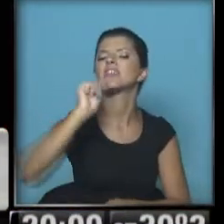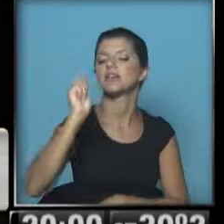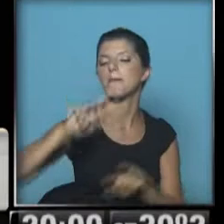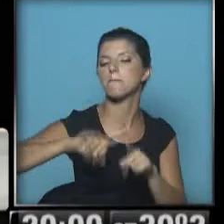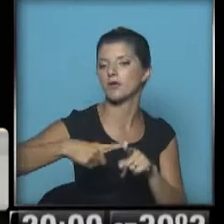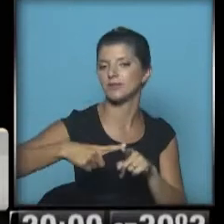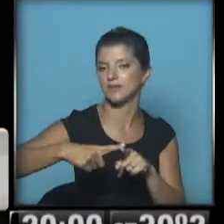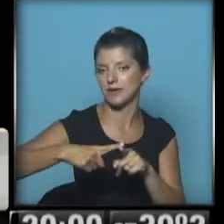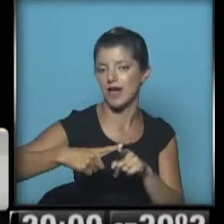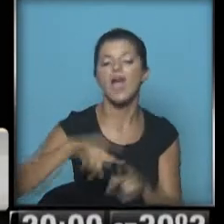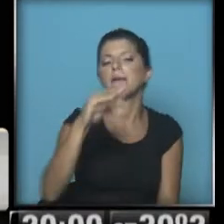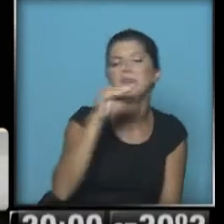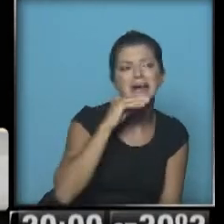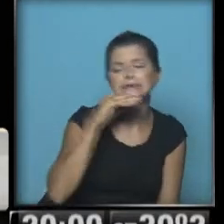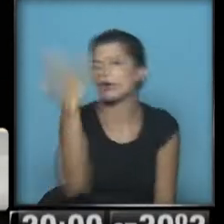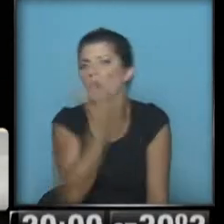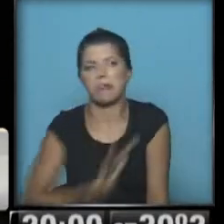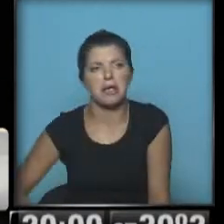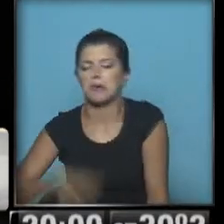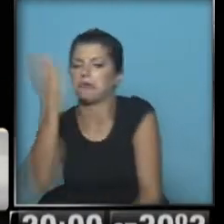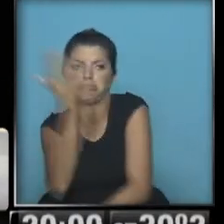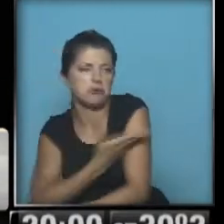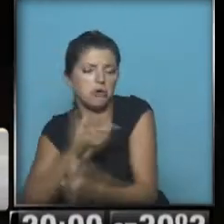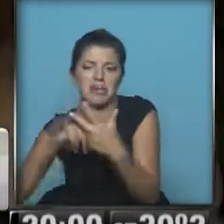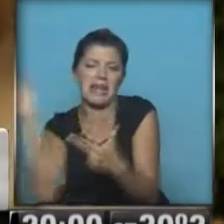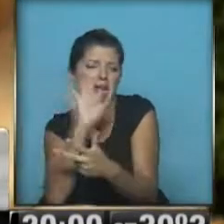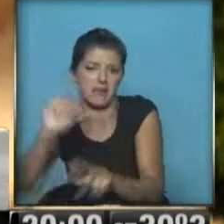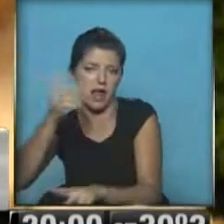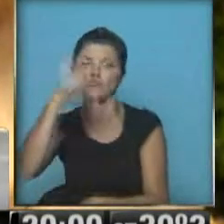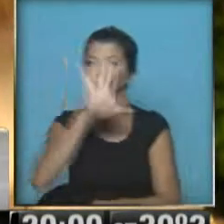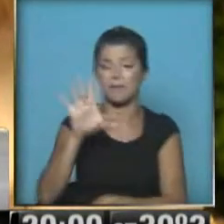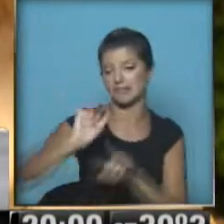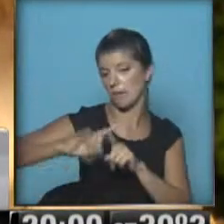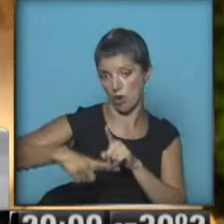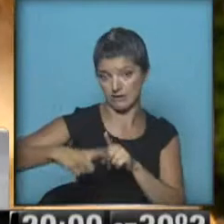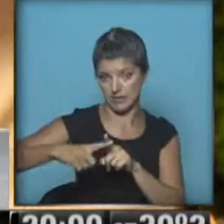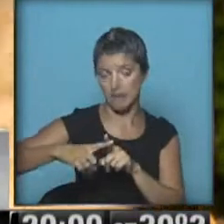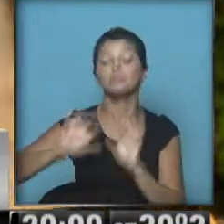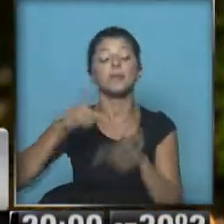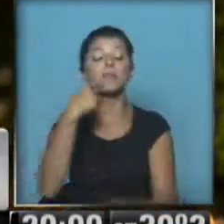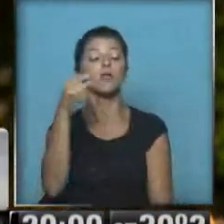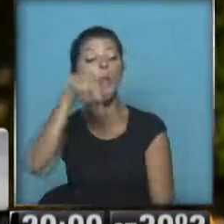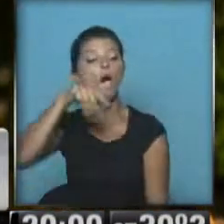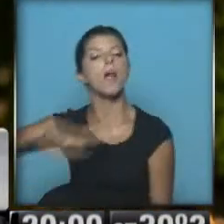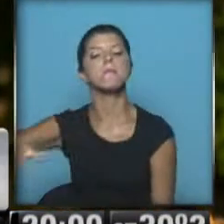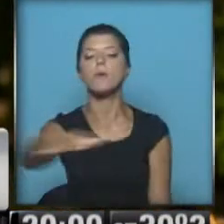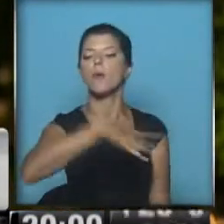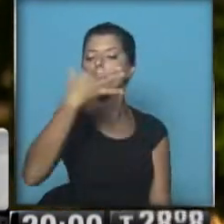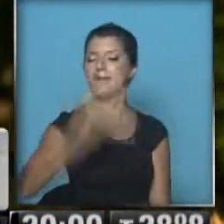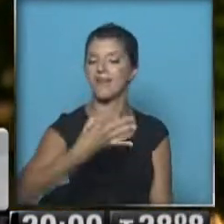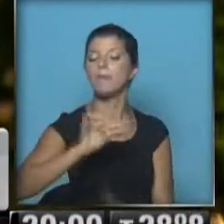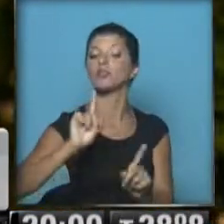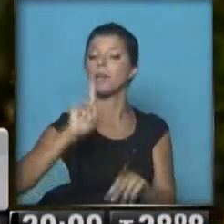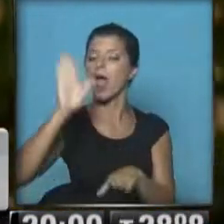establishment, ni Massa, ni el gobierno, ni Scioli, ni nadie. Y agregó, Ahora el pueblo tiene la verdad, pero también la